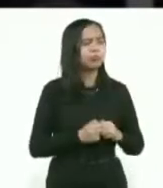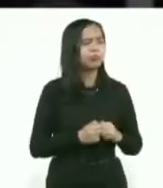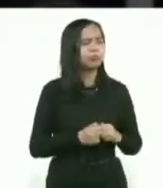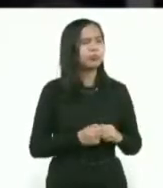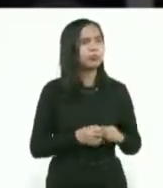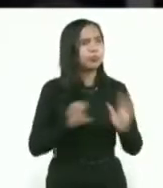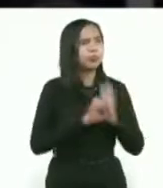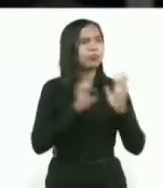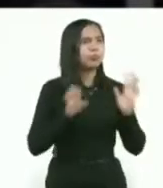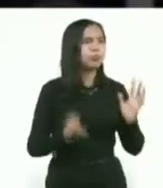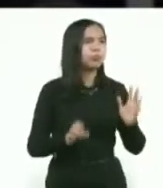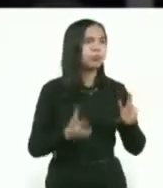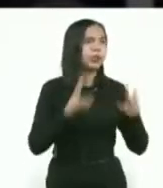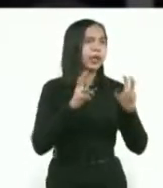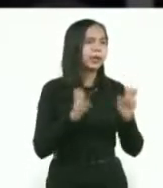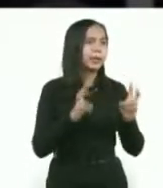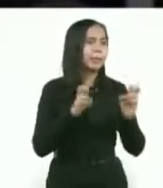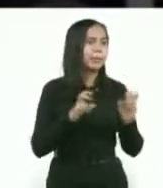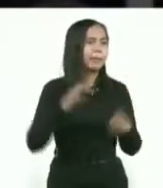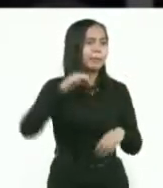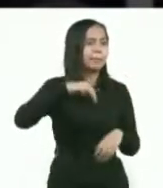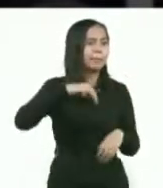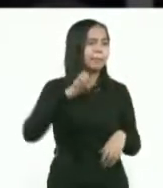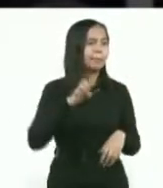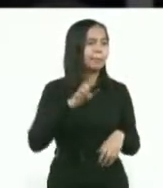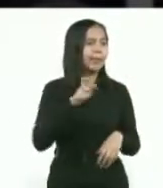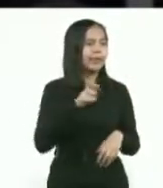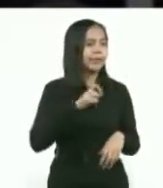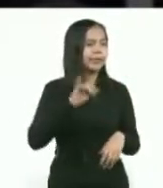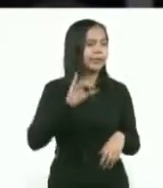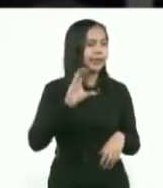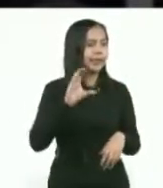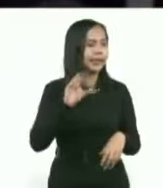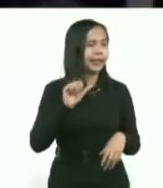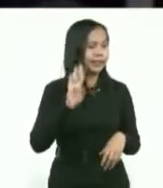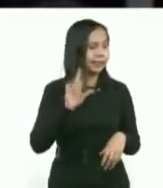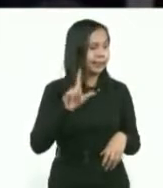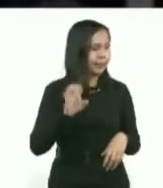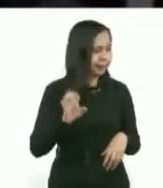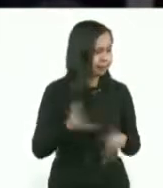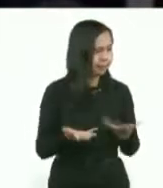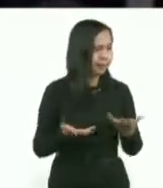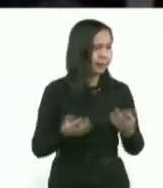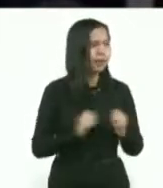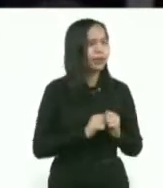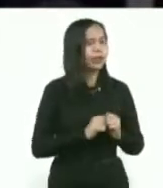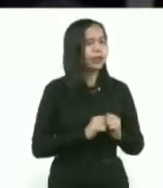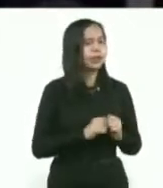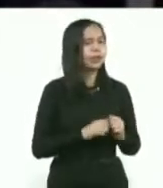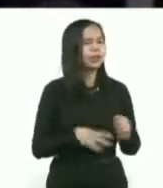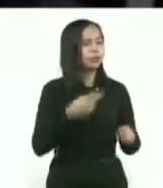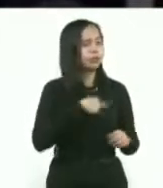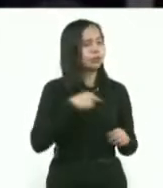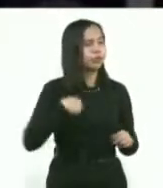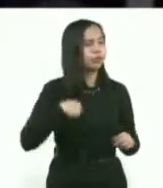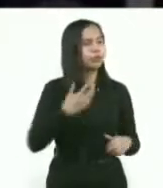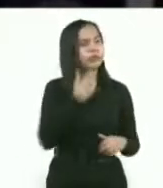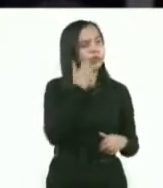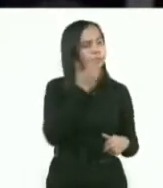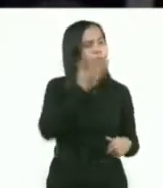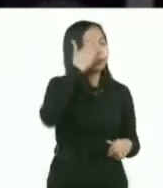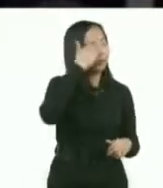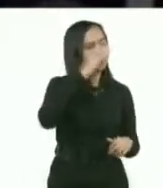Incluso, en este tema de Mexicable, que hay una parte en Zacatenco, saber si hay